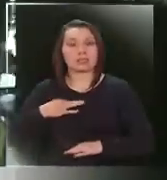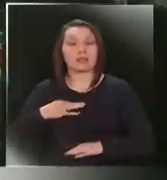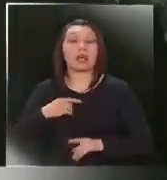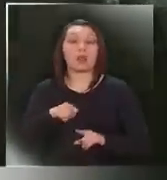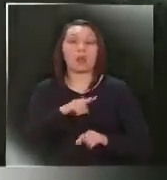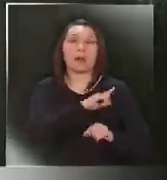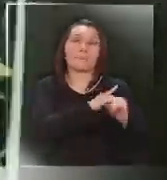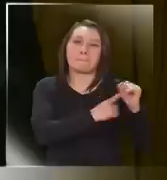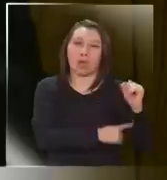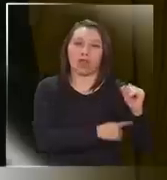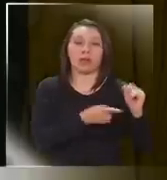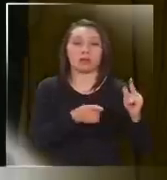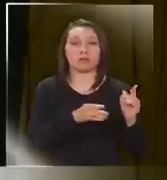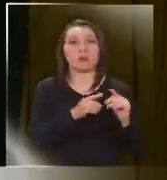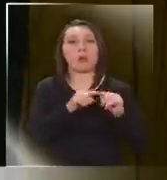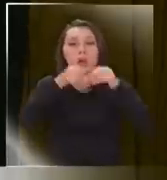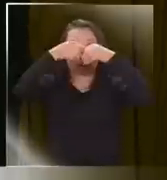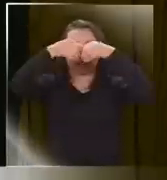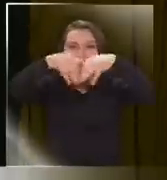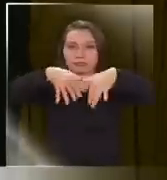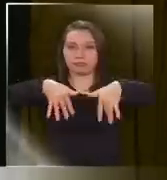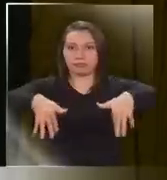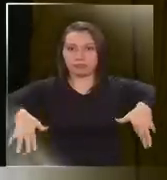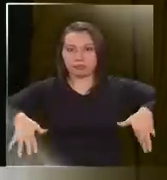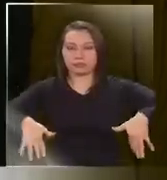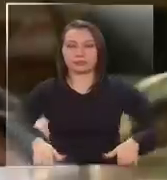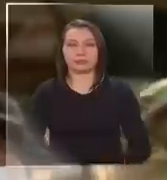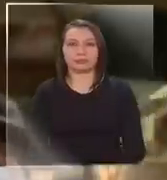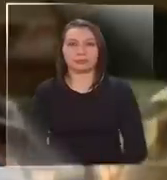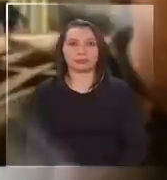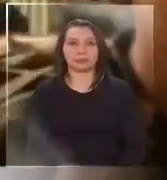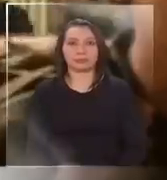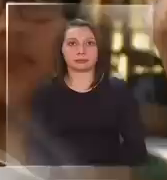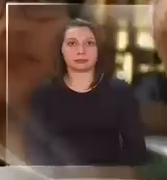Y desde ahí hacia los estamentos que corresponden.